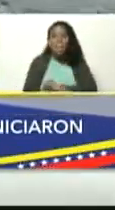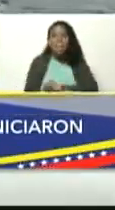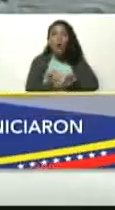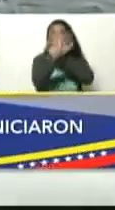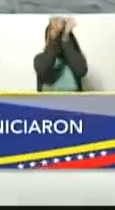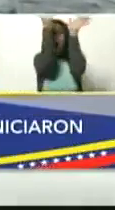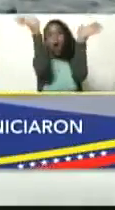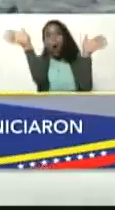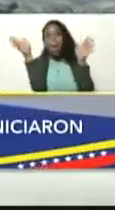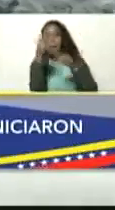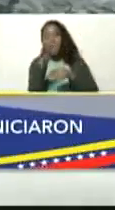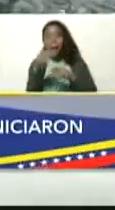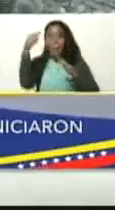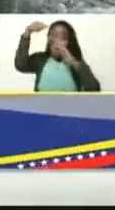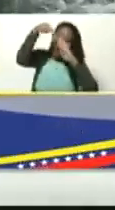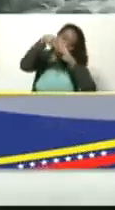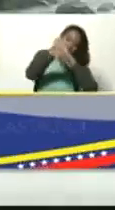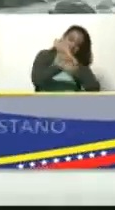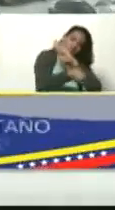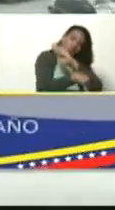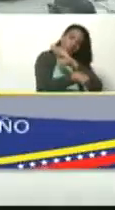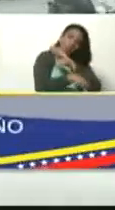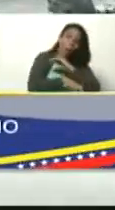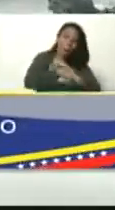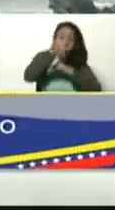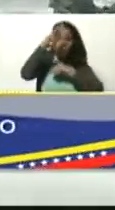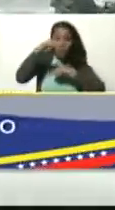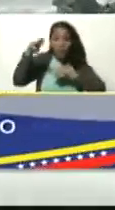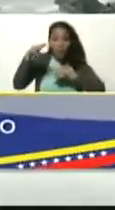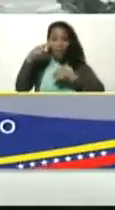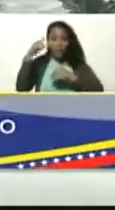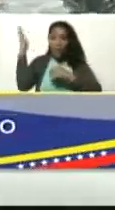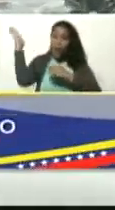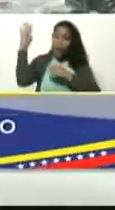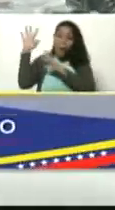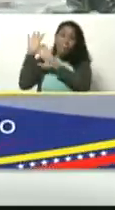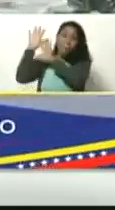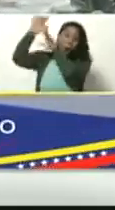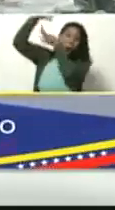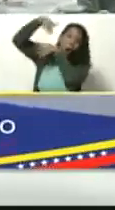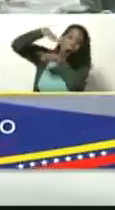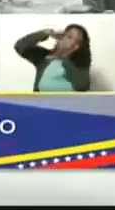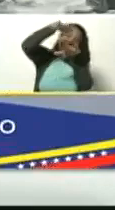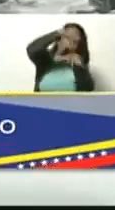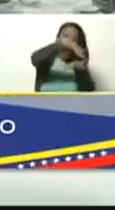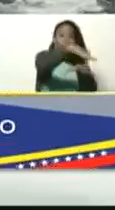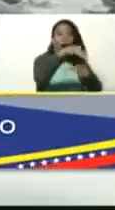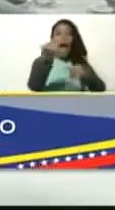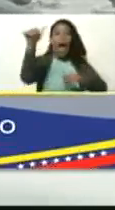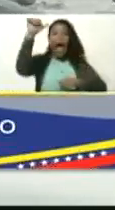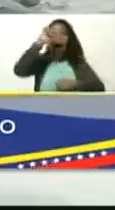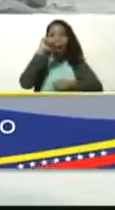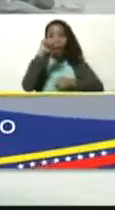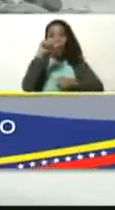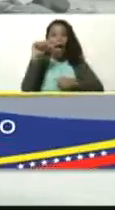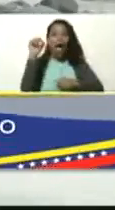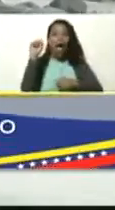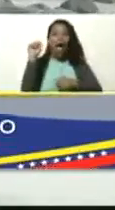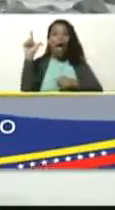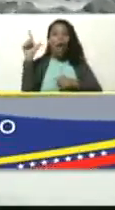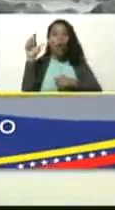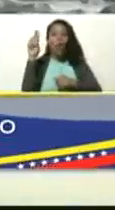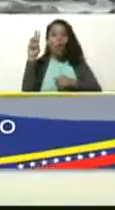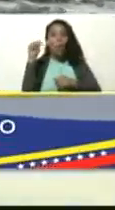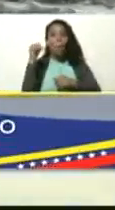como un volcán de la profundidad de la montaña, se viene completo, lleno de agua, el alud, y